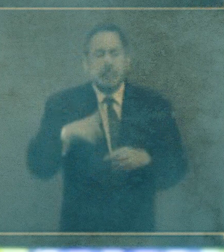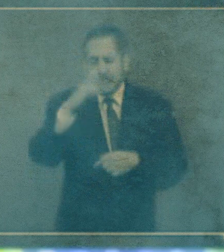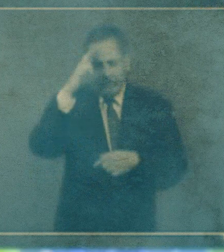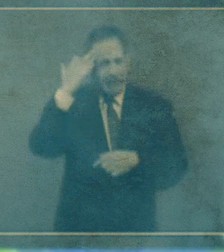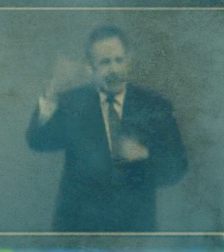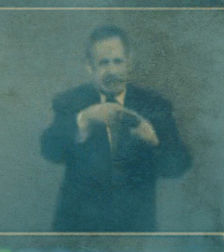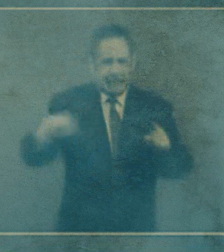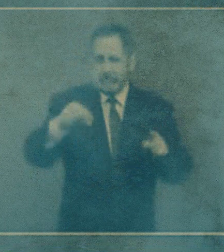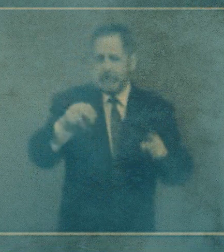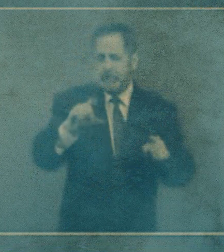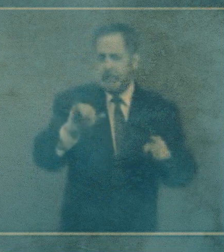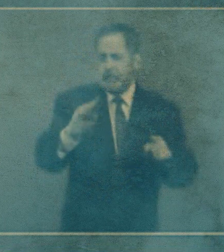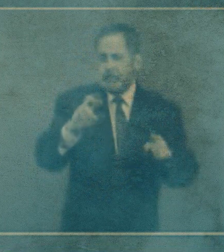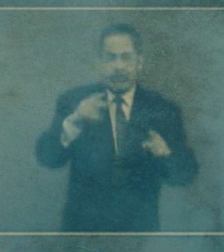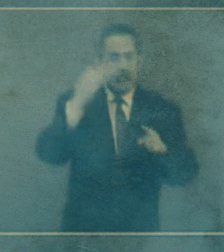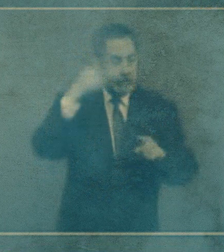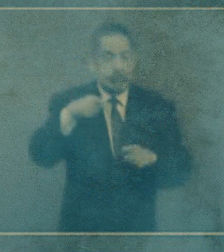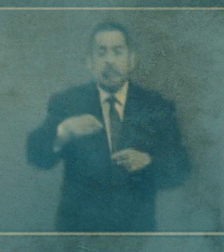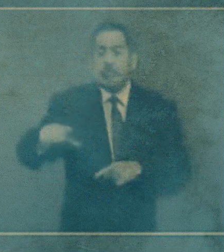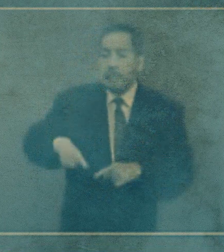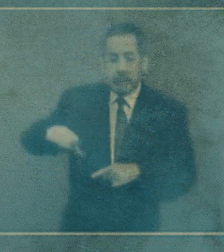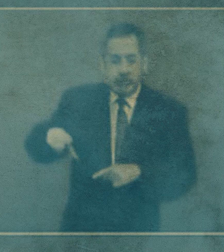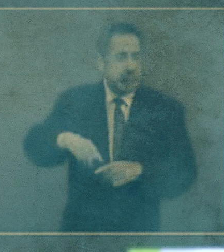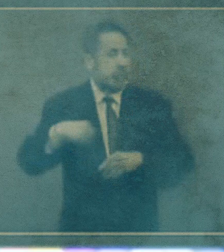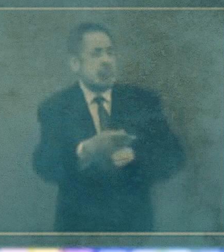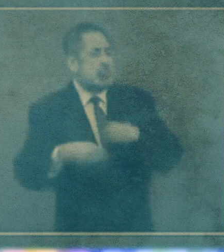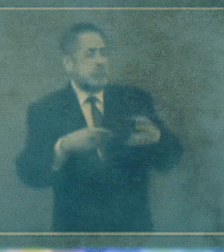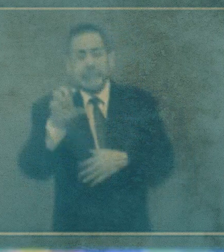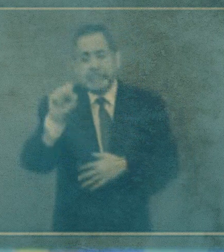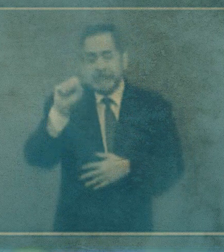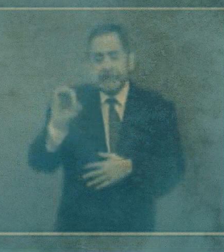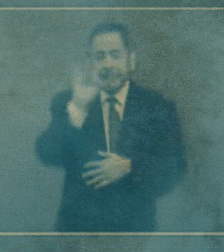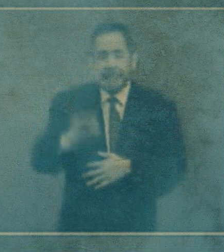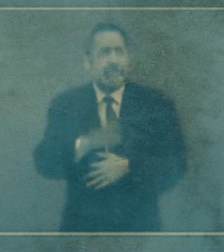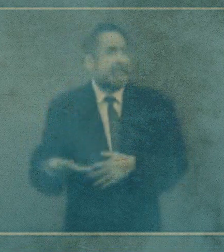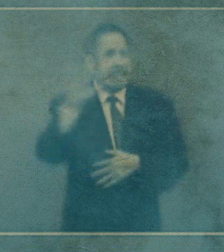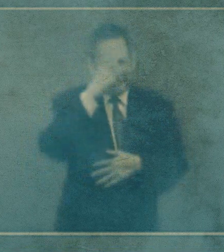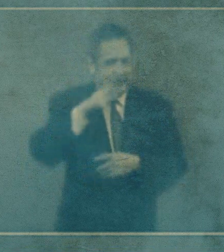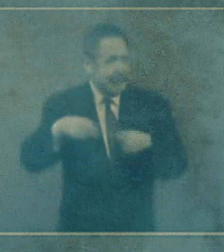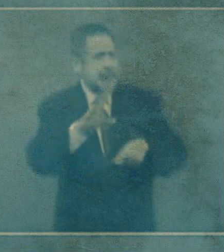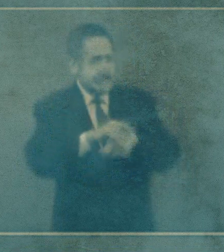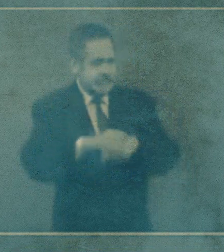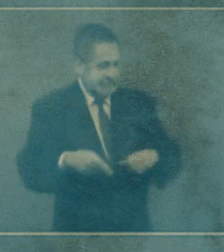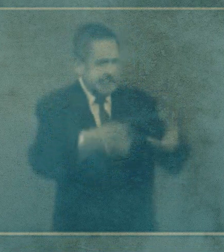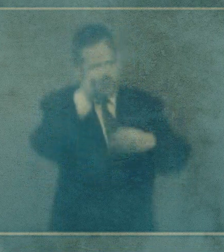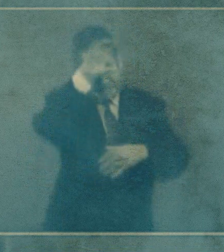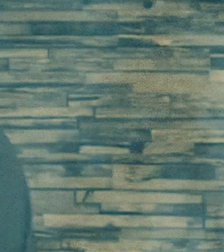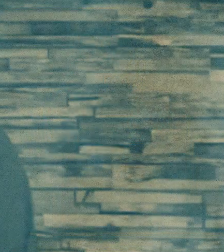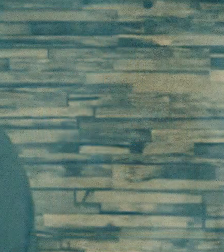durante el periodo neoliberal, que los gobiernos entregaron el 60% del territorio nacional para la explotación